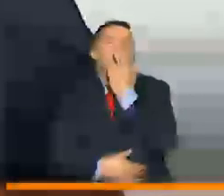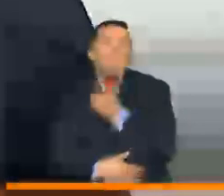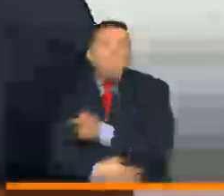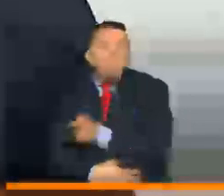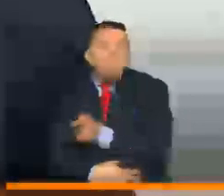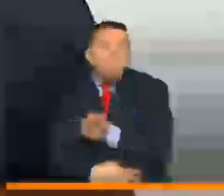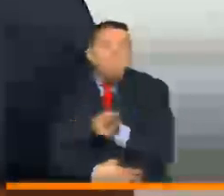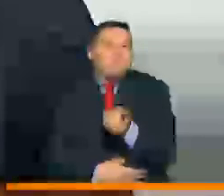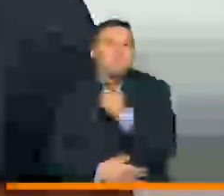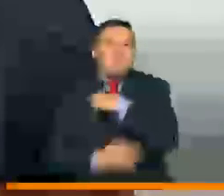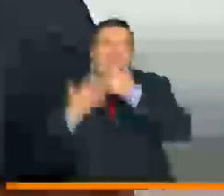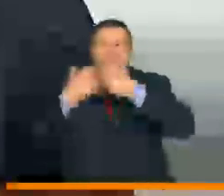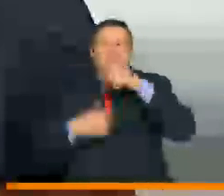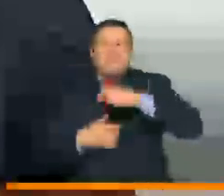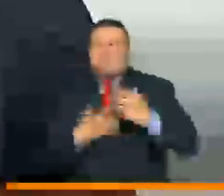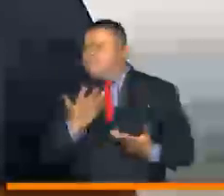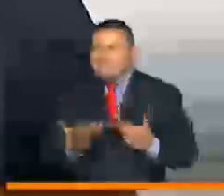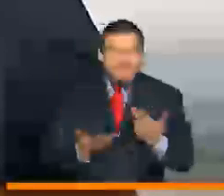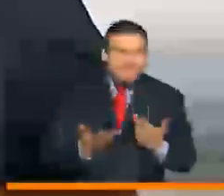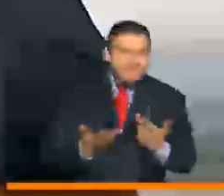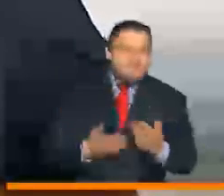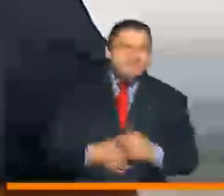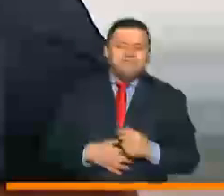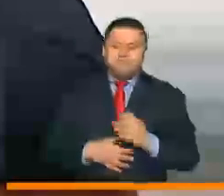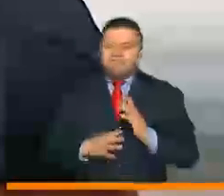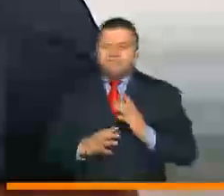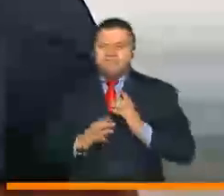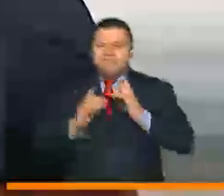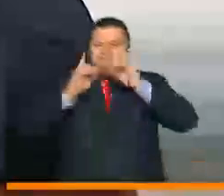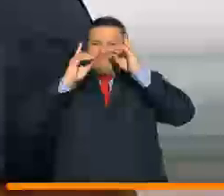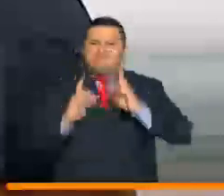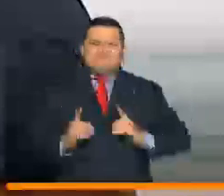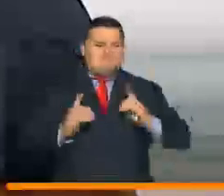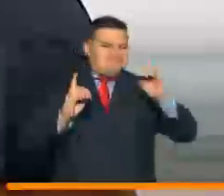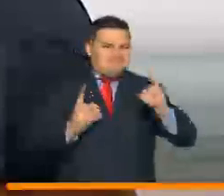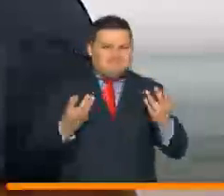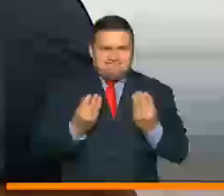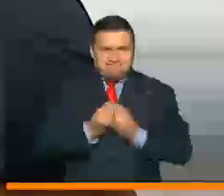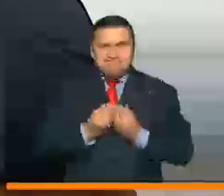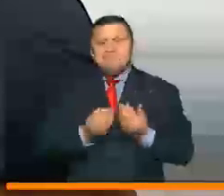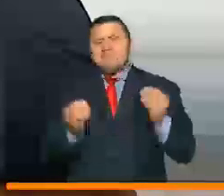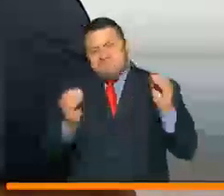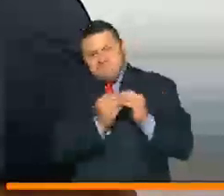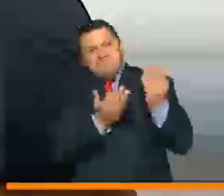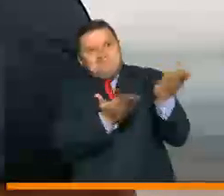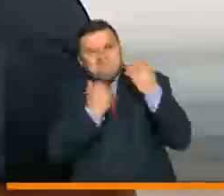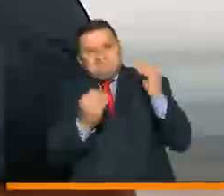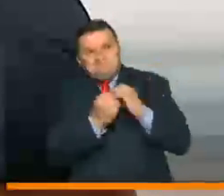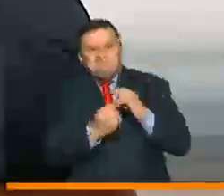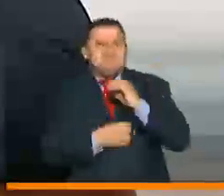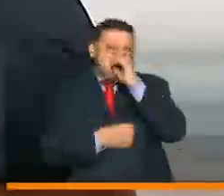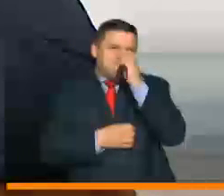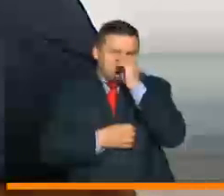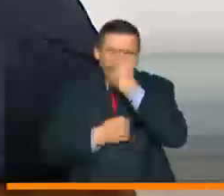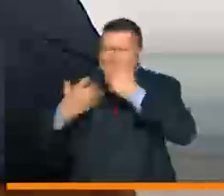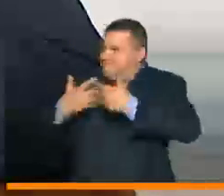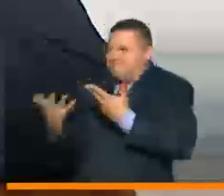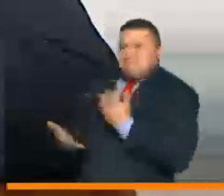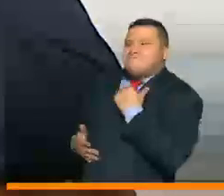en algún uso industrial. Frente a eso, hemos tomado medidas que tienen que ver con aumentar la oferta y modular la